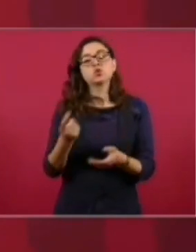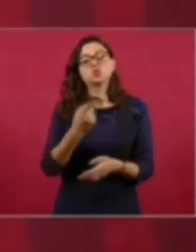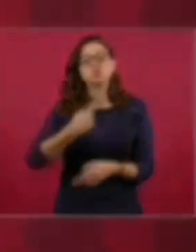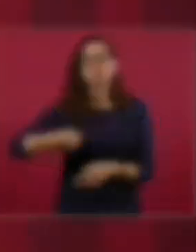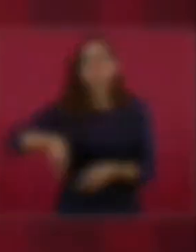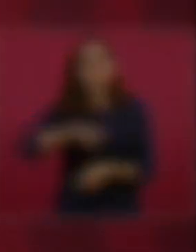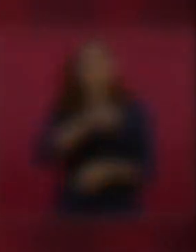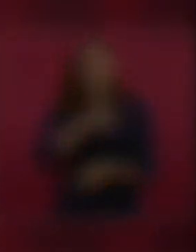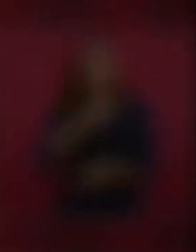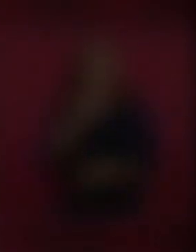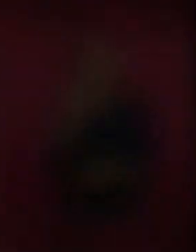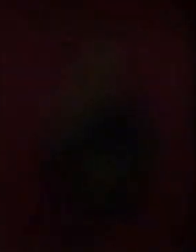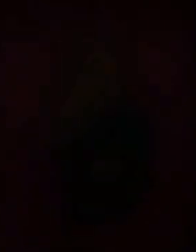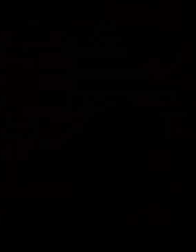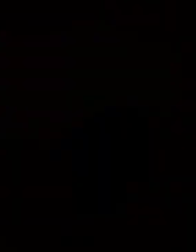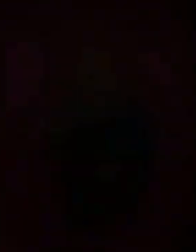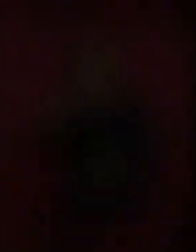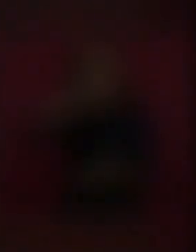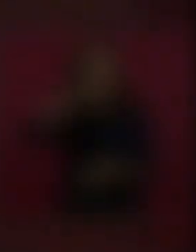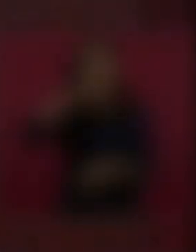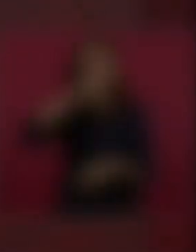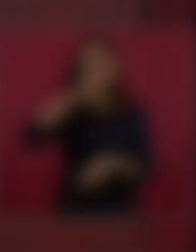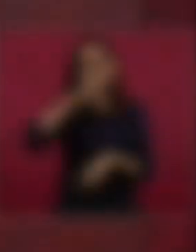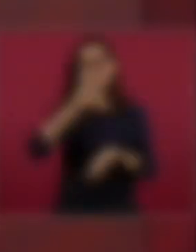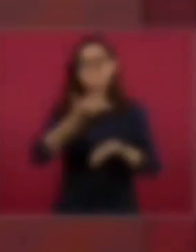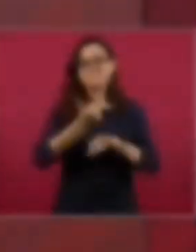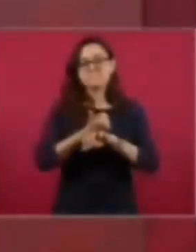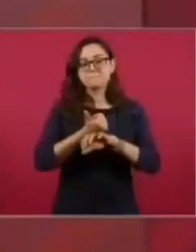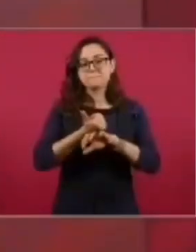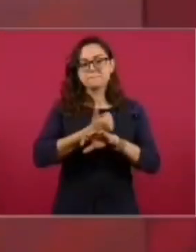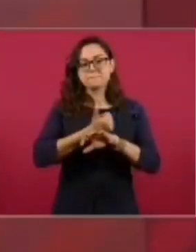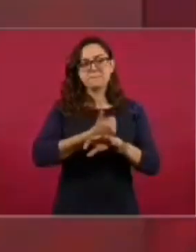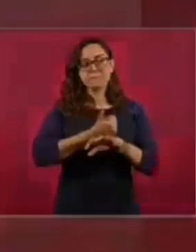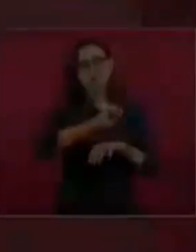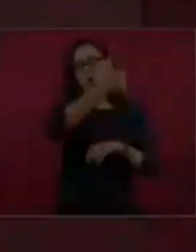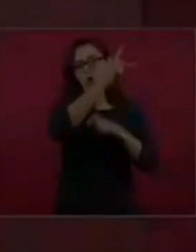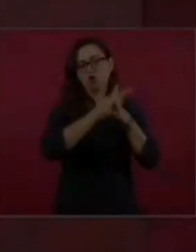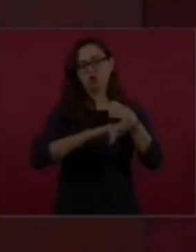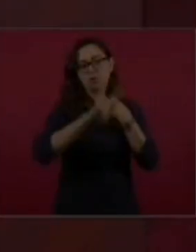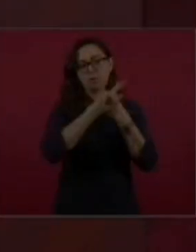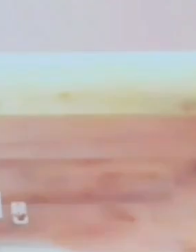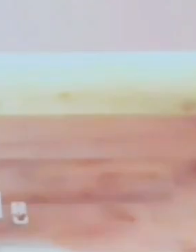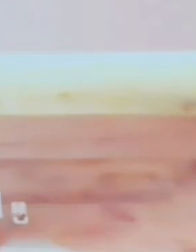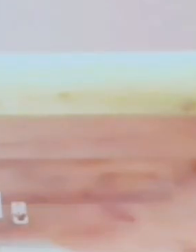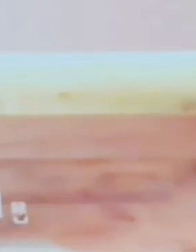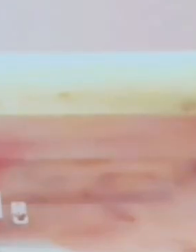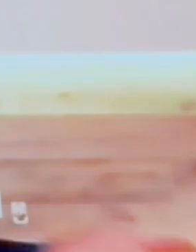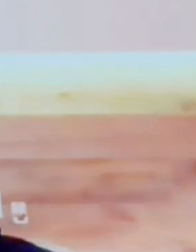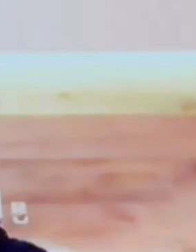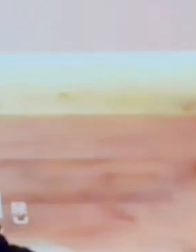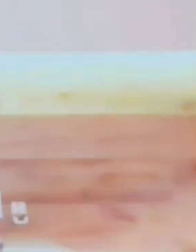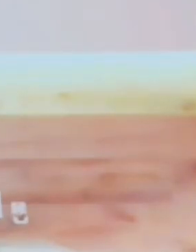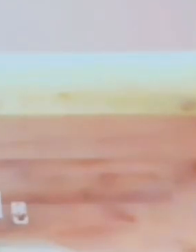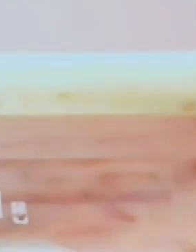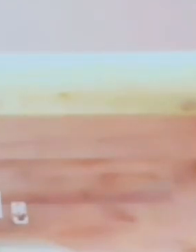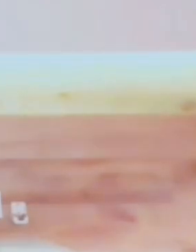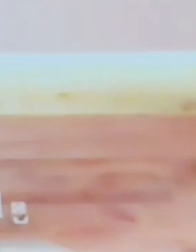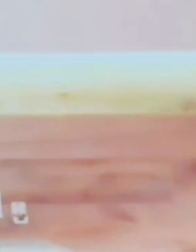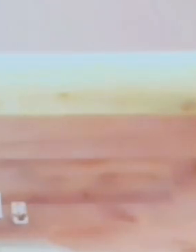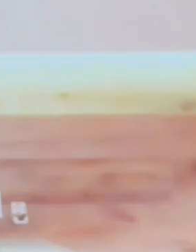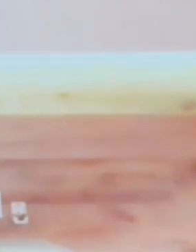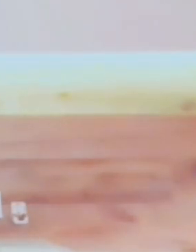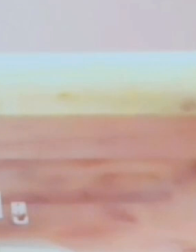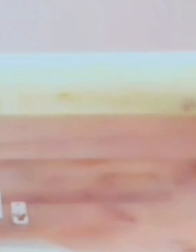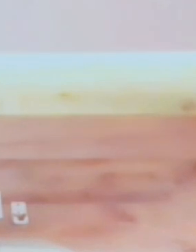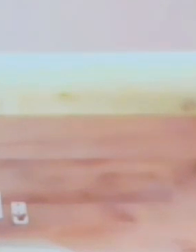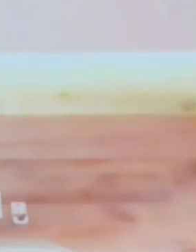promover importación de maíz amarillo. Bueno, este, la verdad, muy aparte de todo lo que